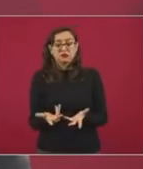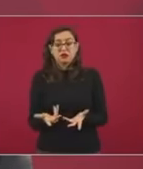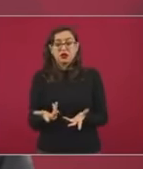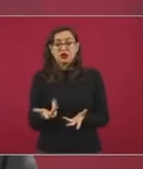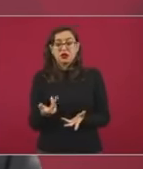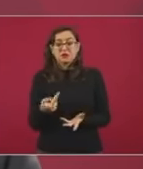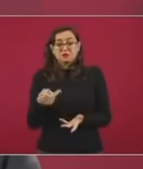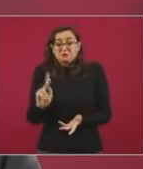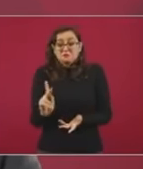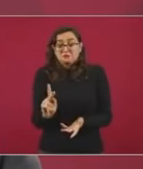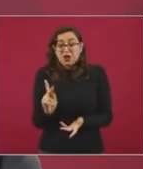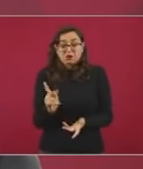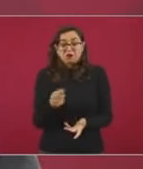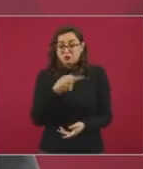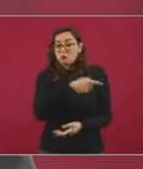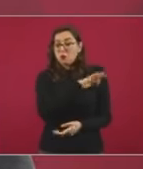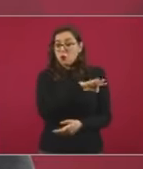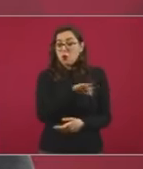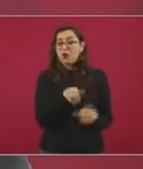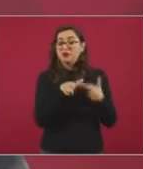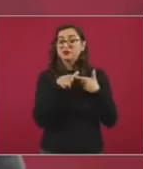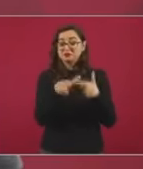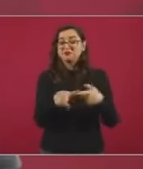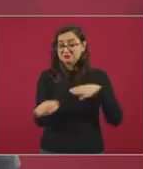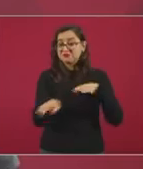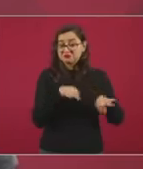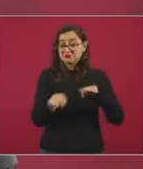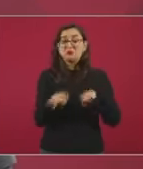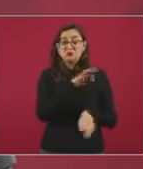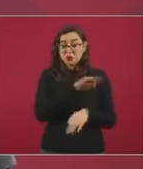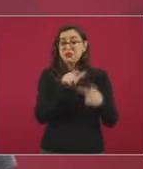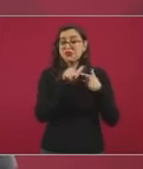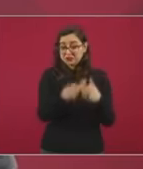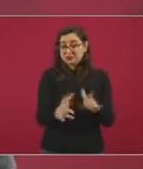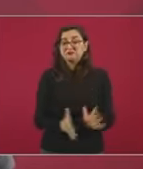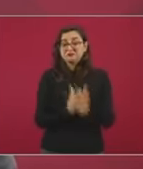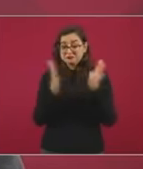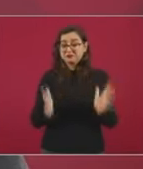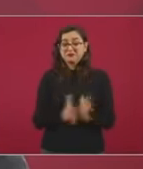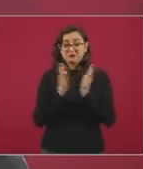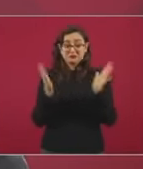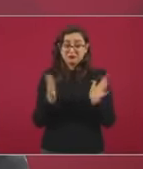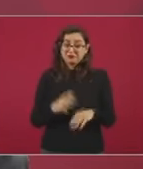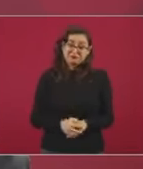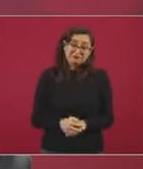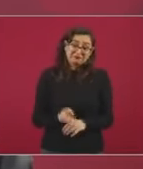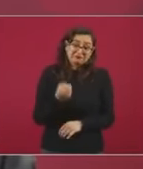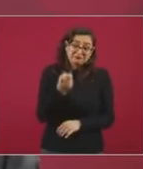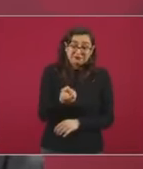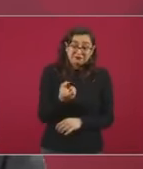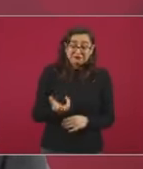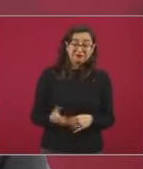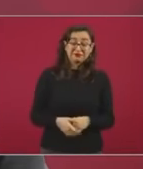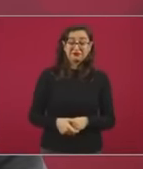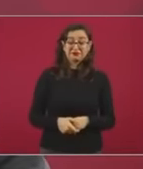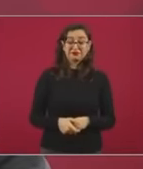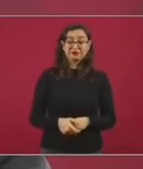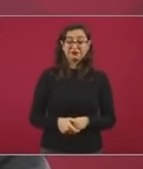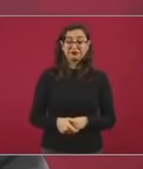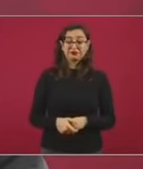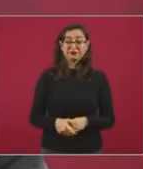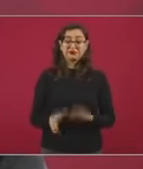pero que no implican que puedan seguir operando. Entonces, esa es la situación hasta el momento. Como